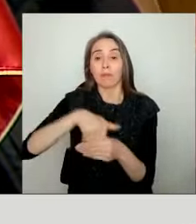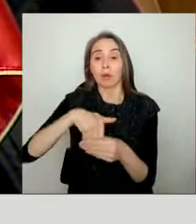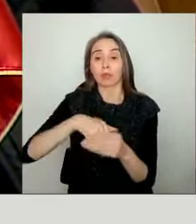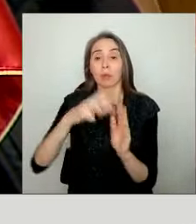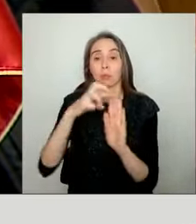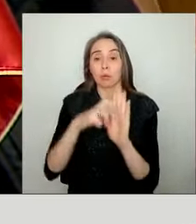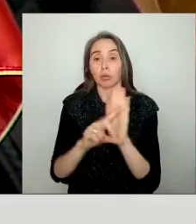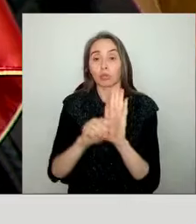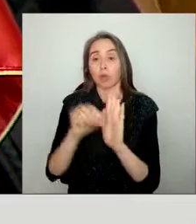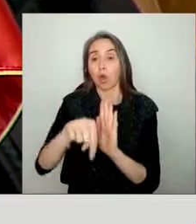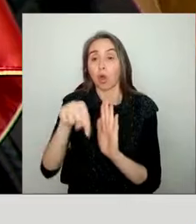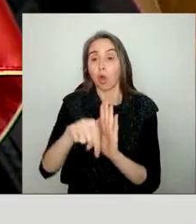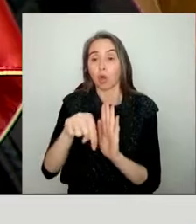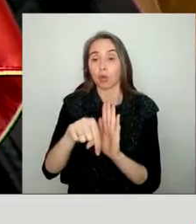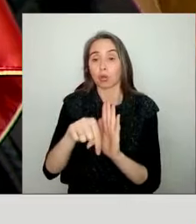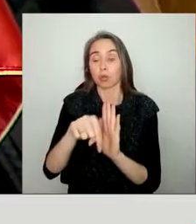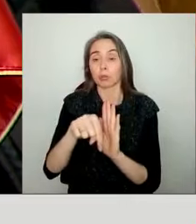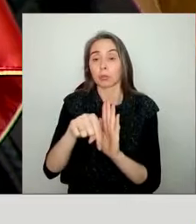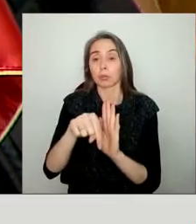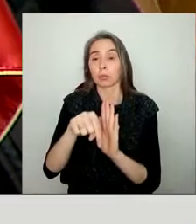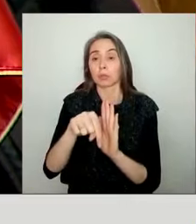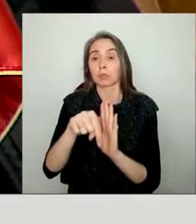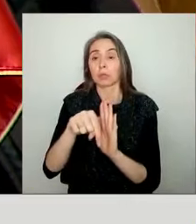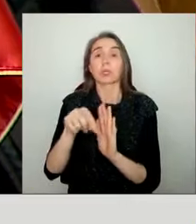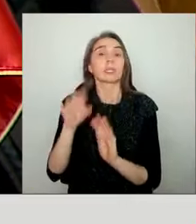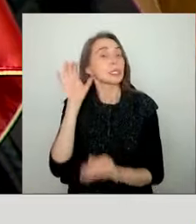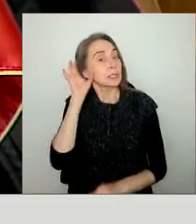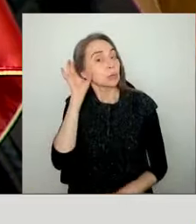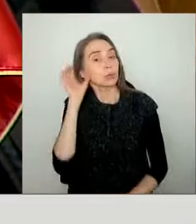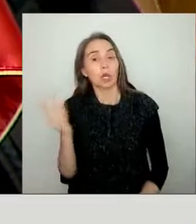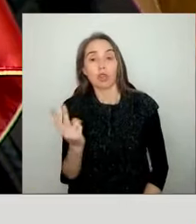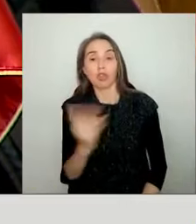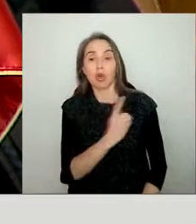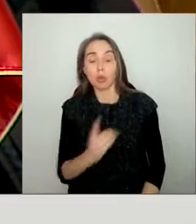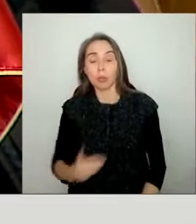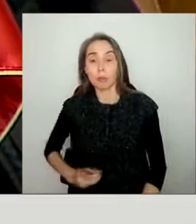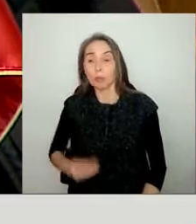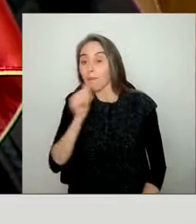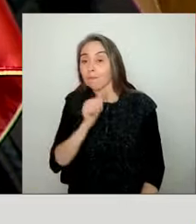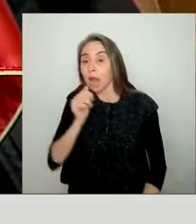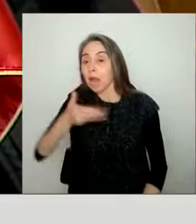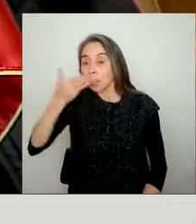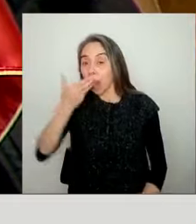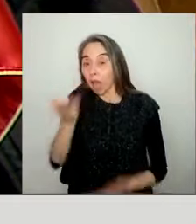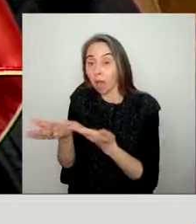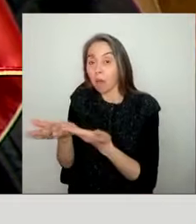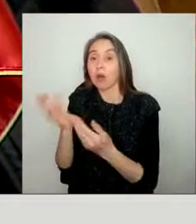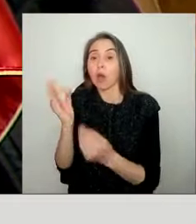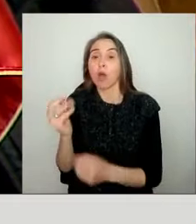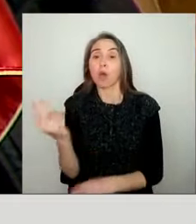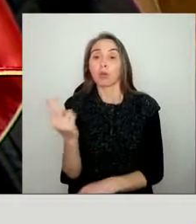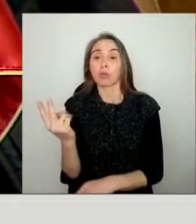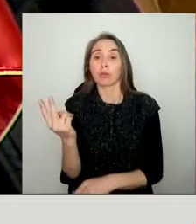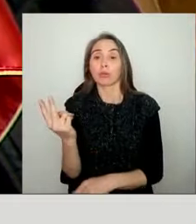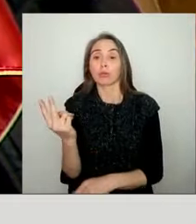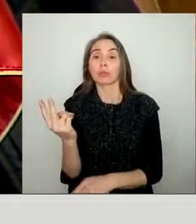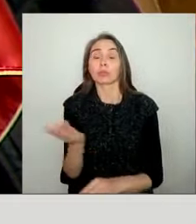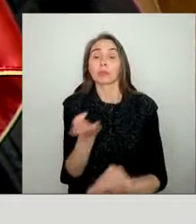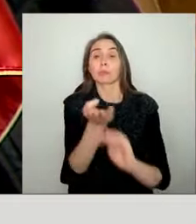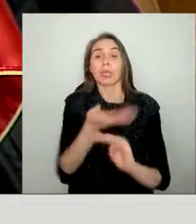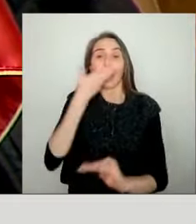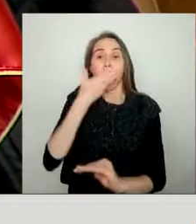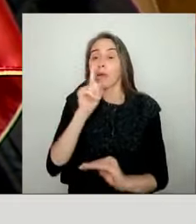día sea escuchando a estos dos colegas o sea bien que ellos puedan bajar su solicitud de la palabra y poder